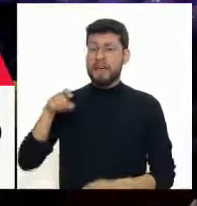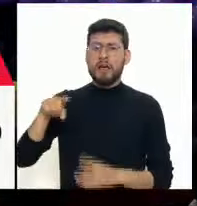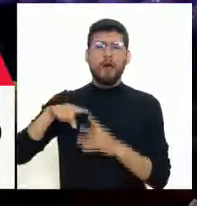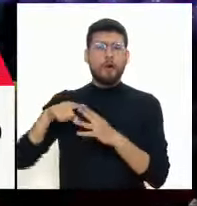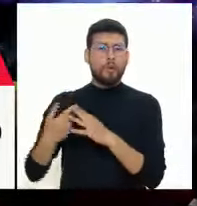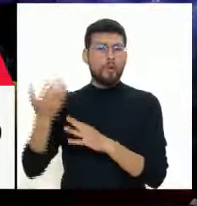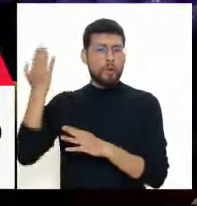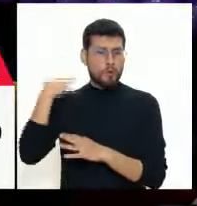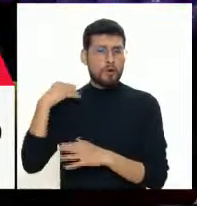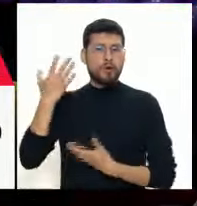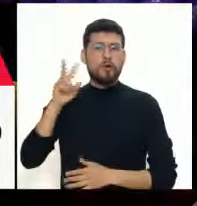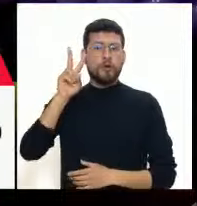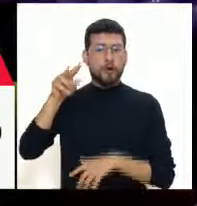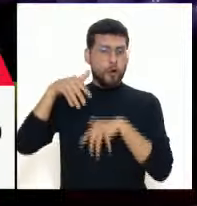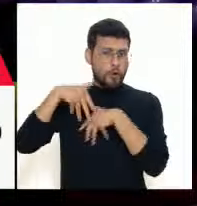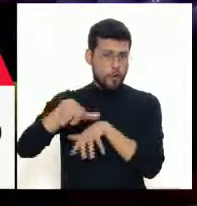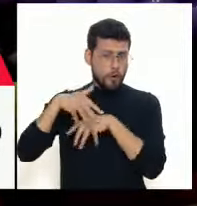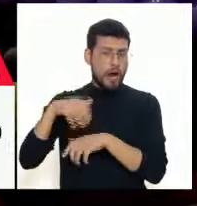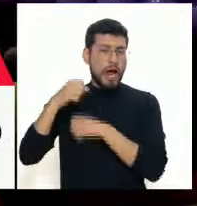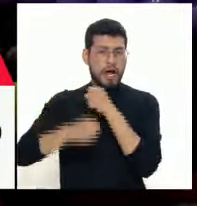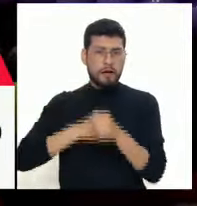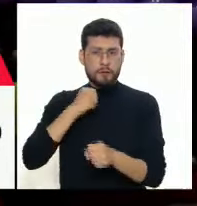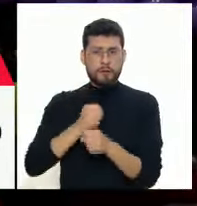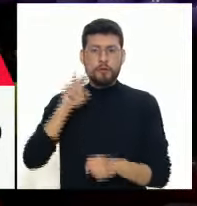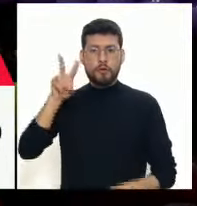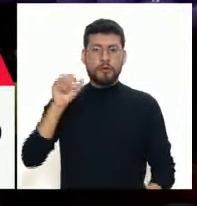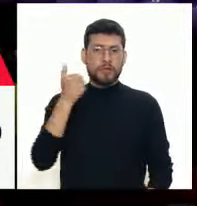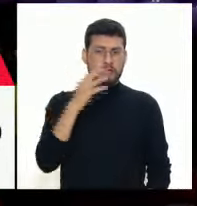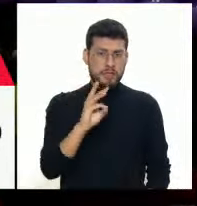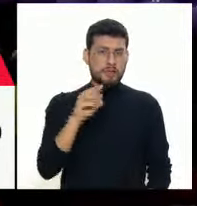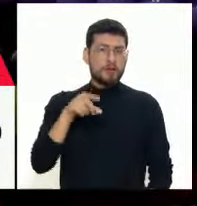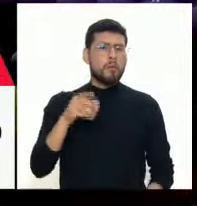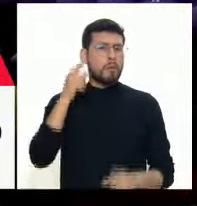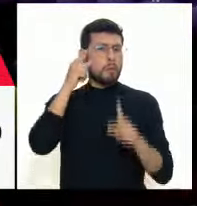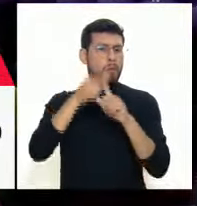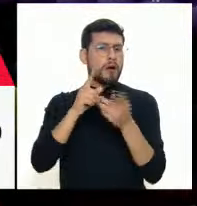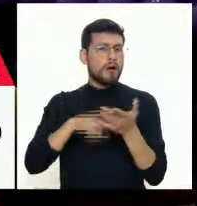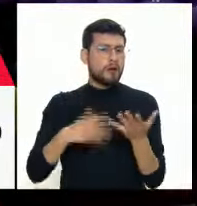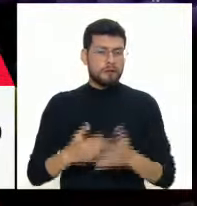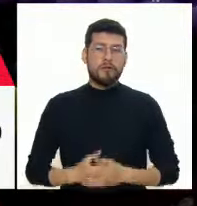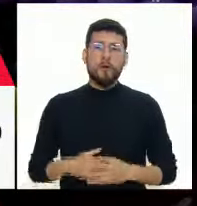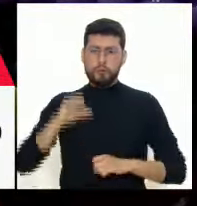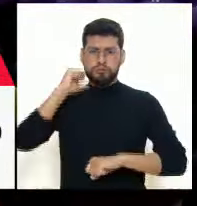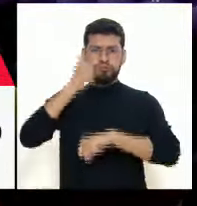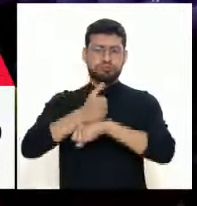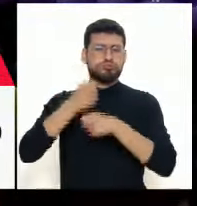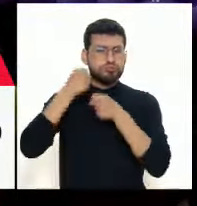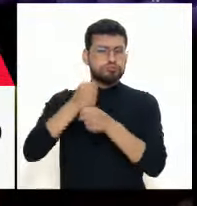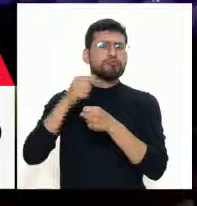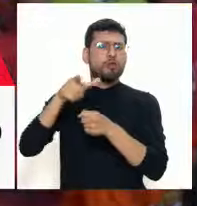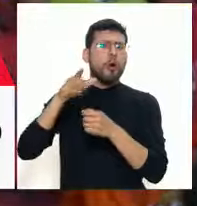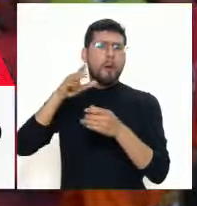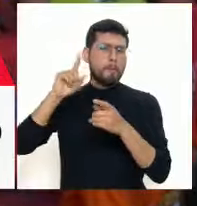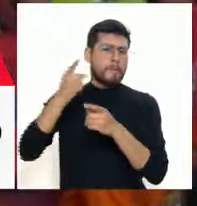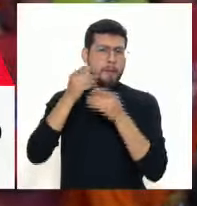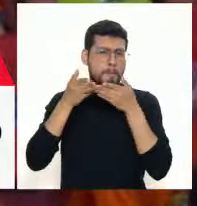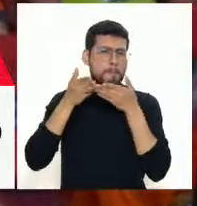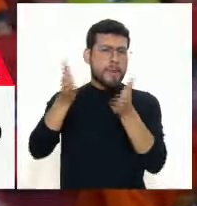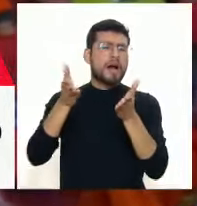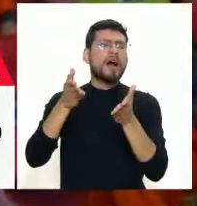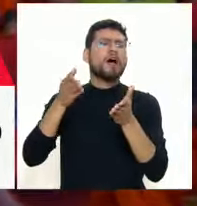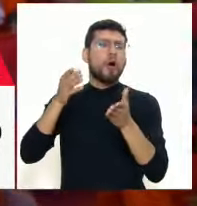sus actividades el 2 de julio del año 2016 con el objetivo de consolidarse como el primer medio local